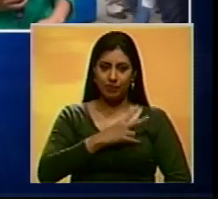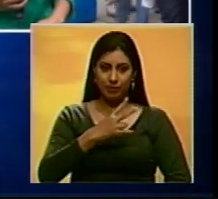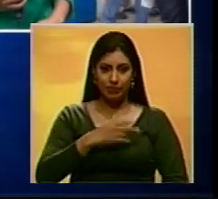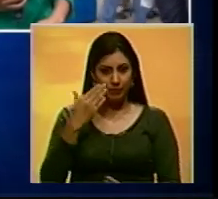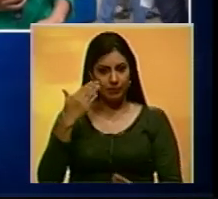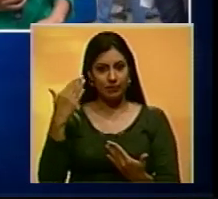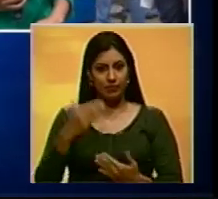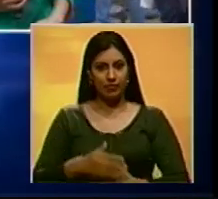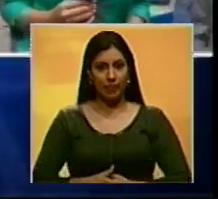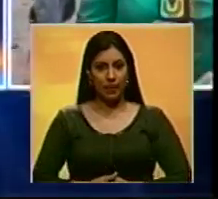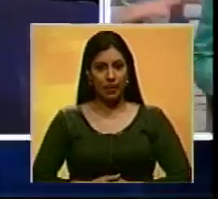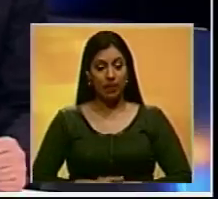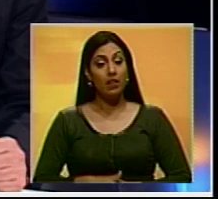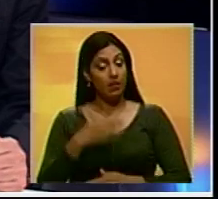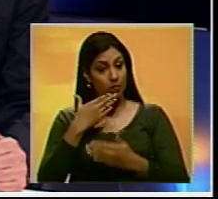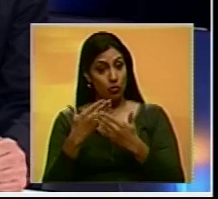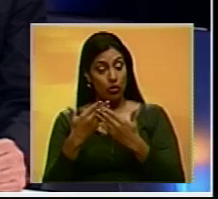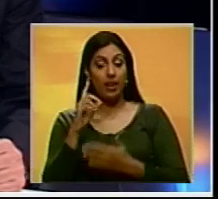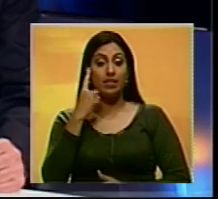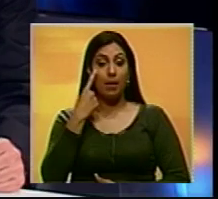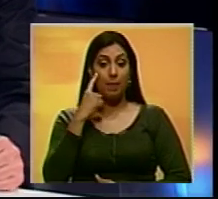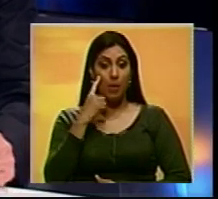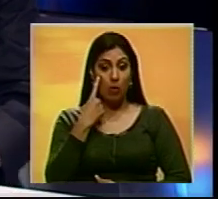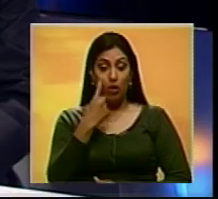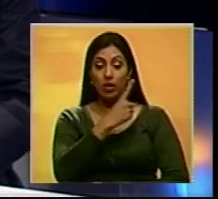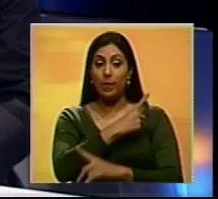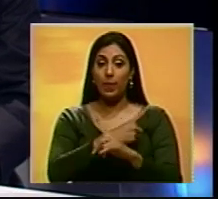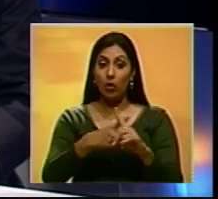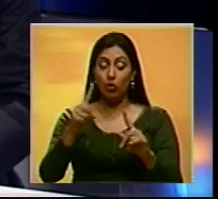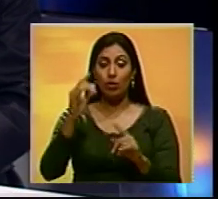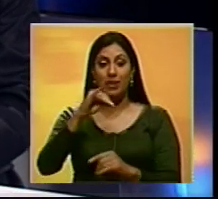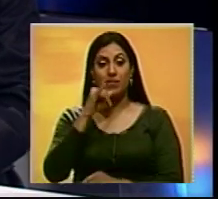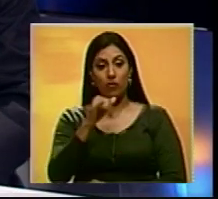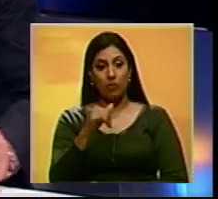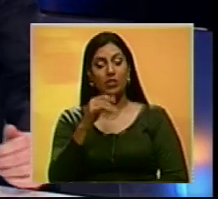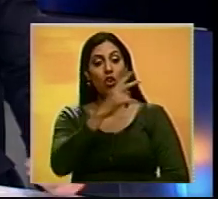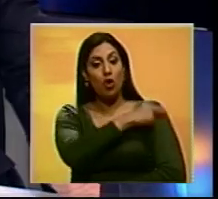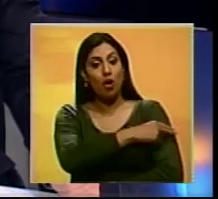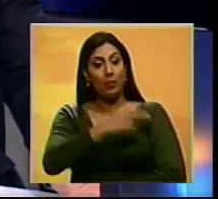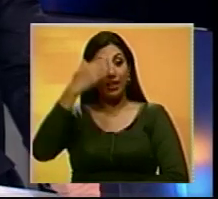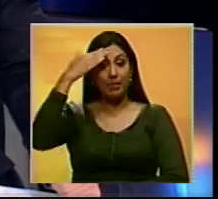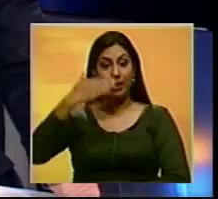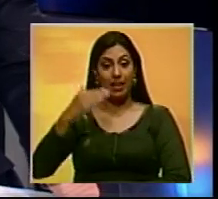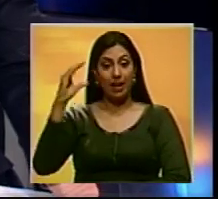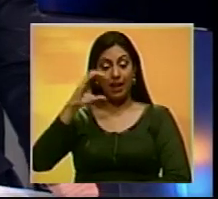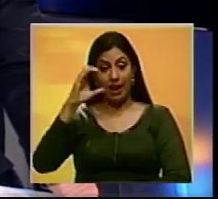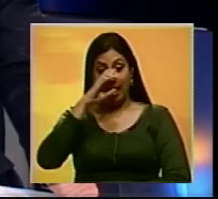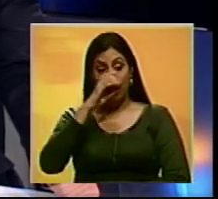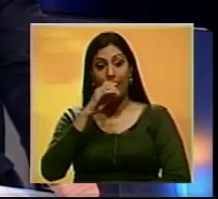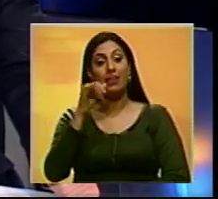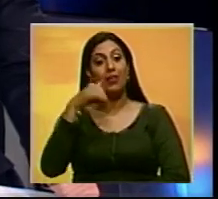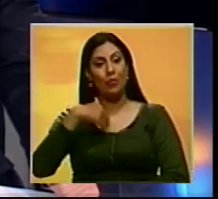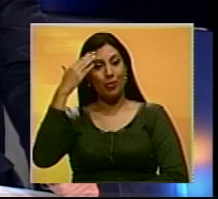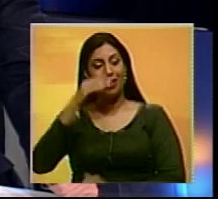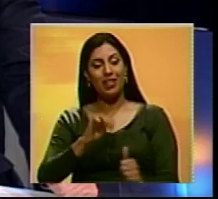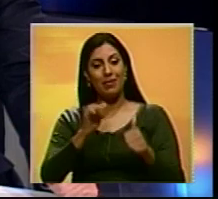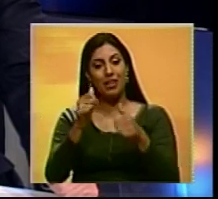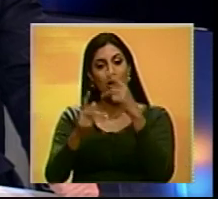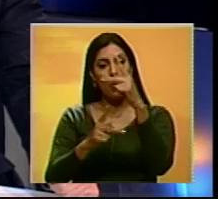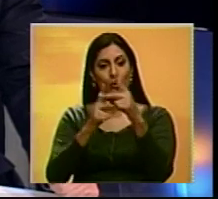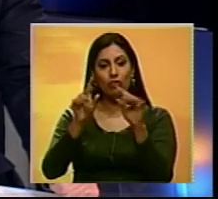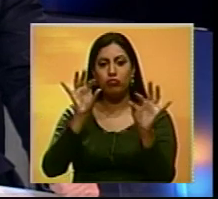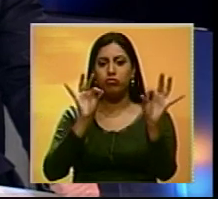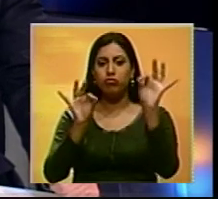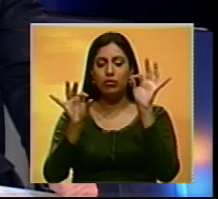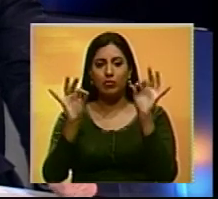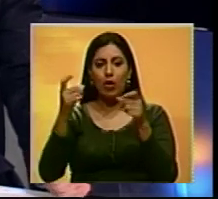nuestra emisión meridiana. Muchísimas gracias, Maoli. Y con más información, el Hospital Militar de Caracas, el doctor Carlos Arbelo, inició el proceso de